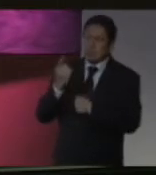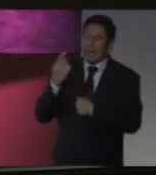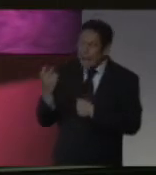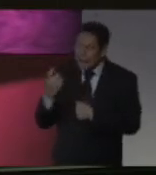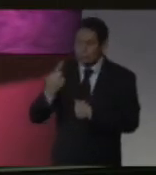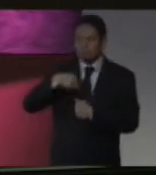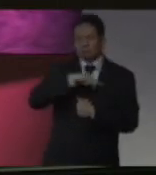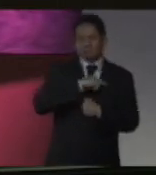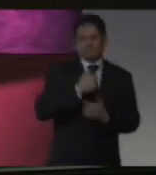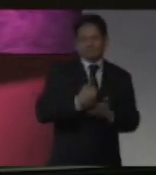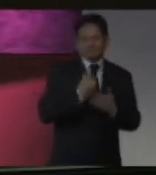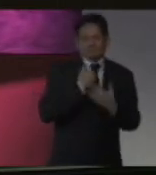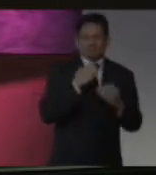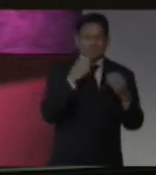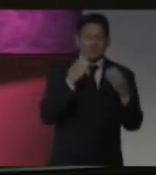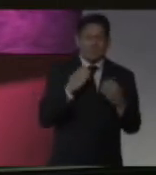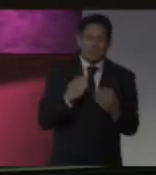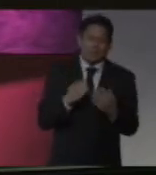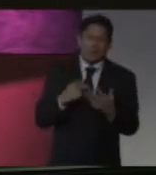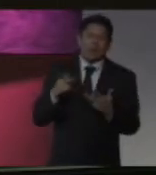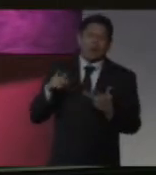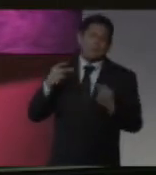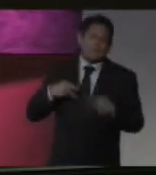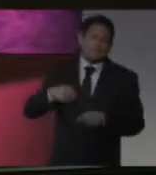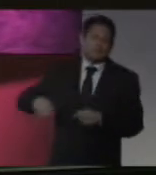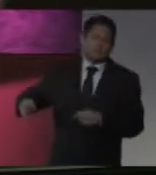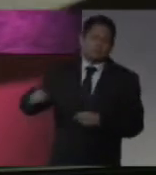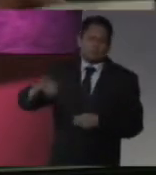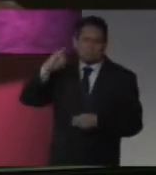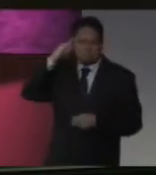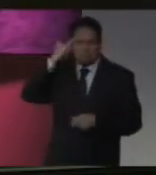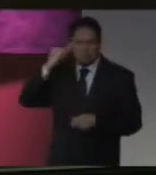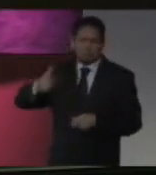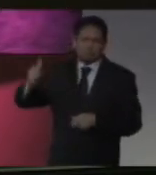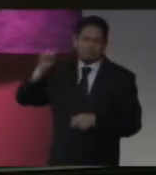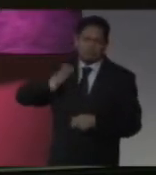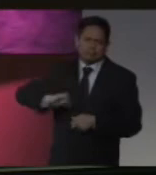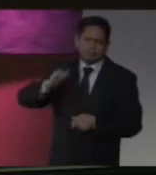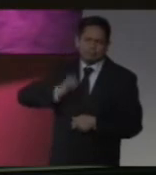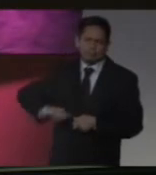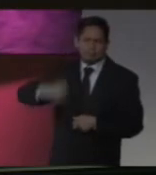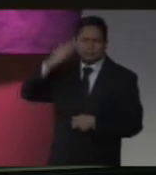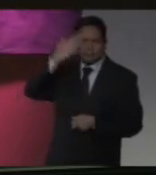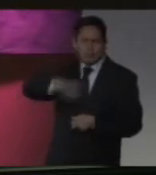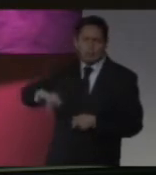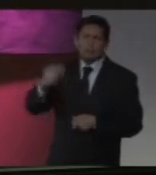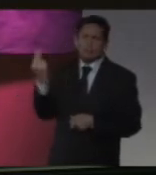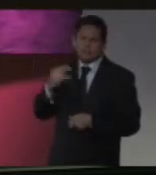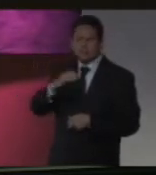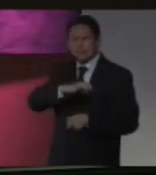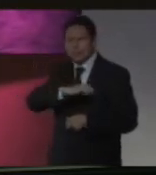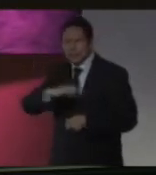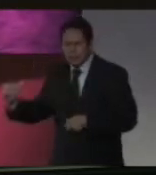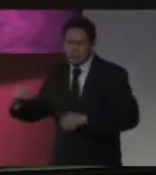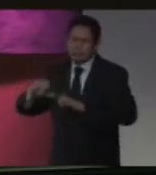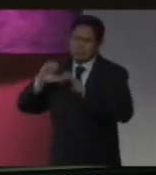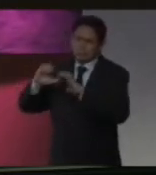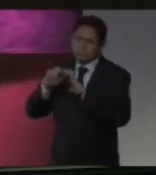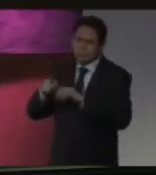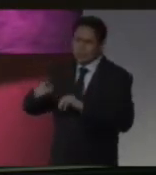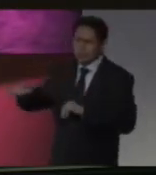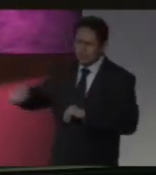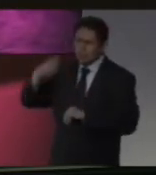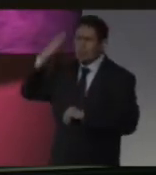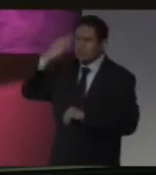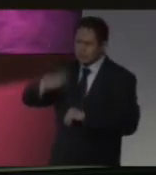que los pueblos la tienen desde hace años, si no es que desde hace siglos. Por